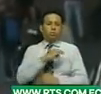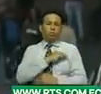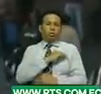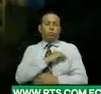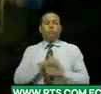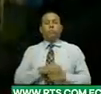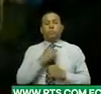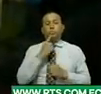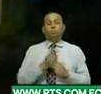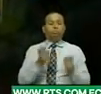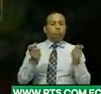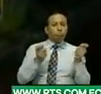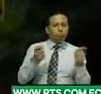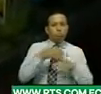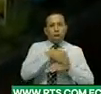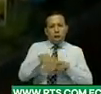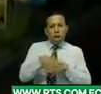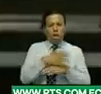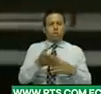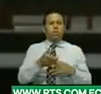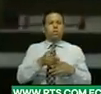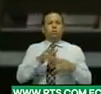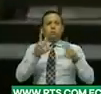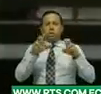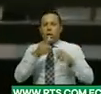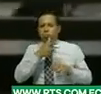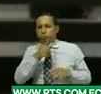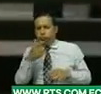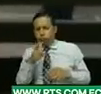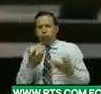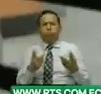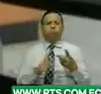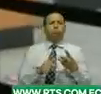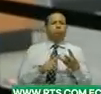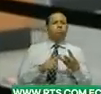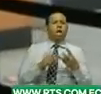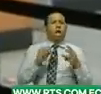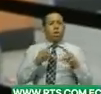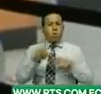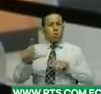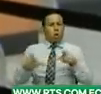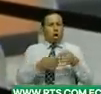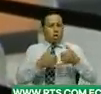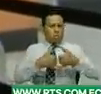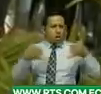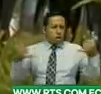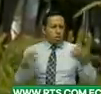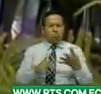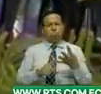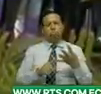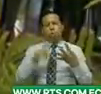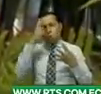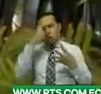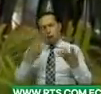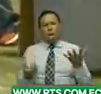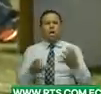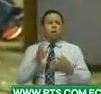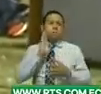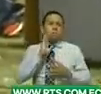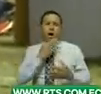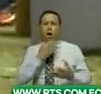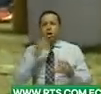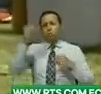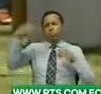espacios públicos, el consumo de bebidas alcohólicas, el aforo de los centros comerciales, mercados, restaurantes, hoteles e incluso bares y